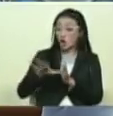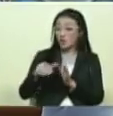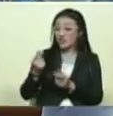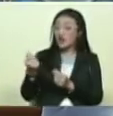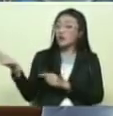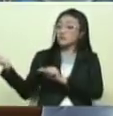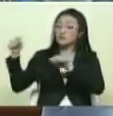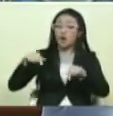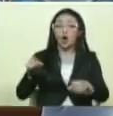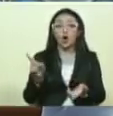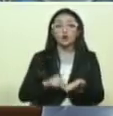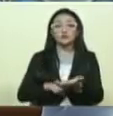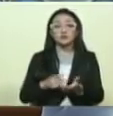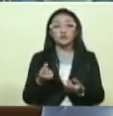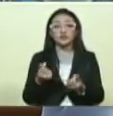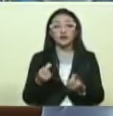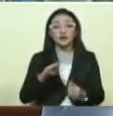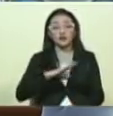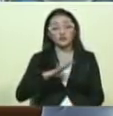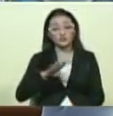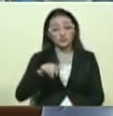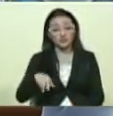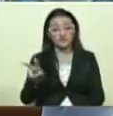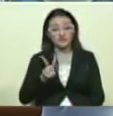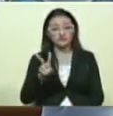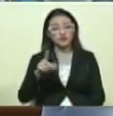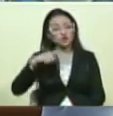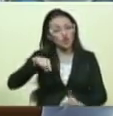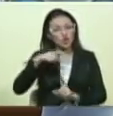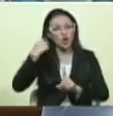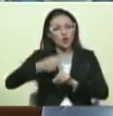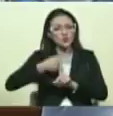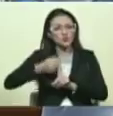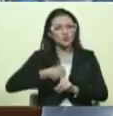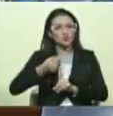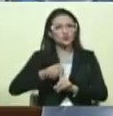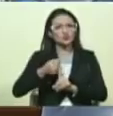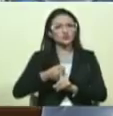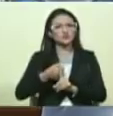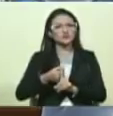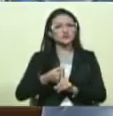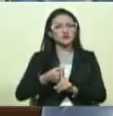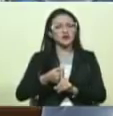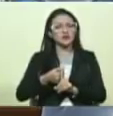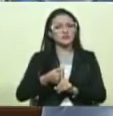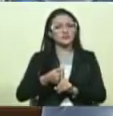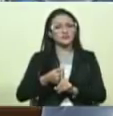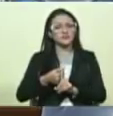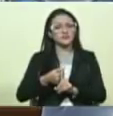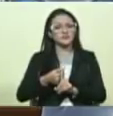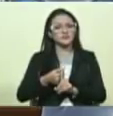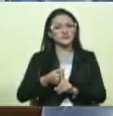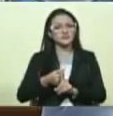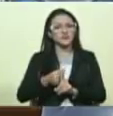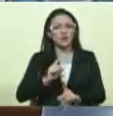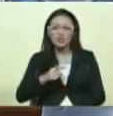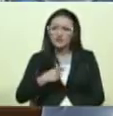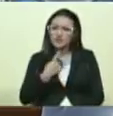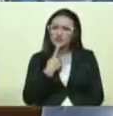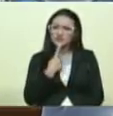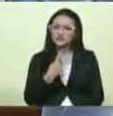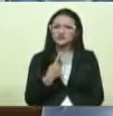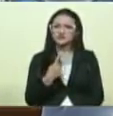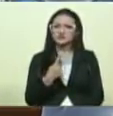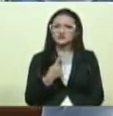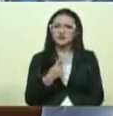sentido, nosotros nos estamos enmarcando en esta lucha por la decencia de la patria y hemos tenido, y lo debo decir, el